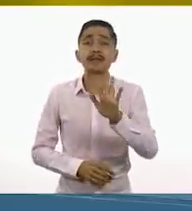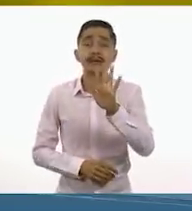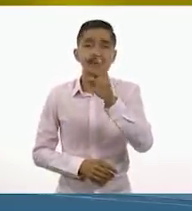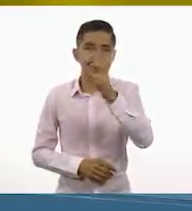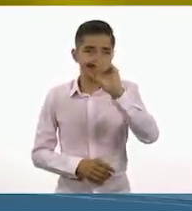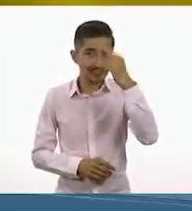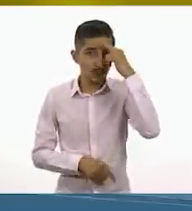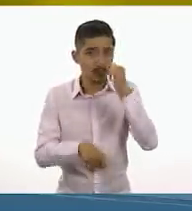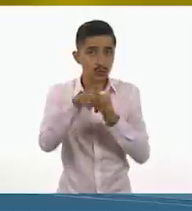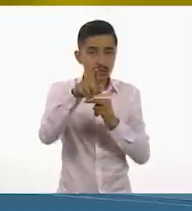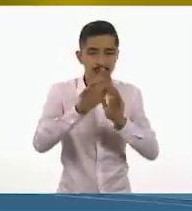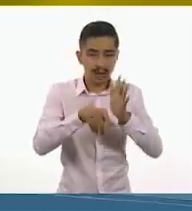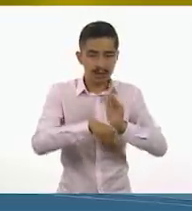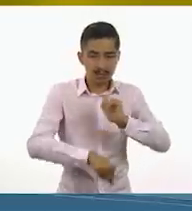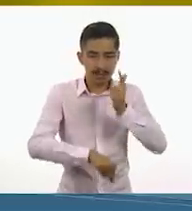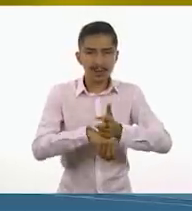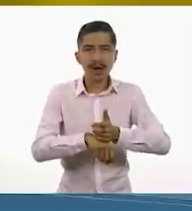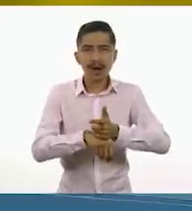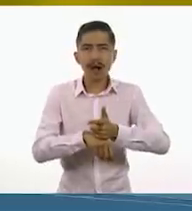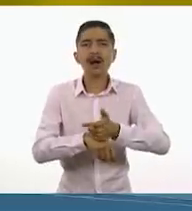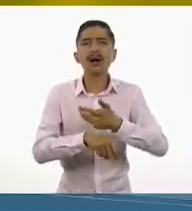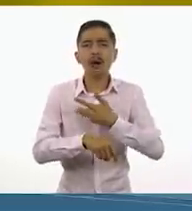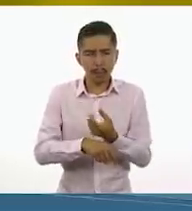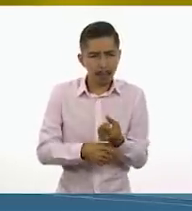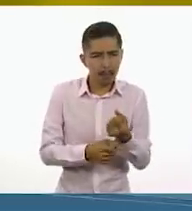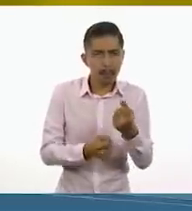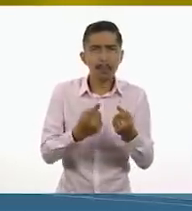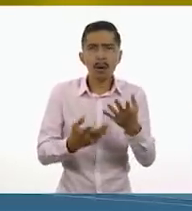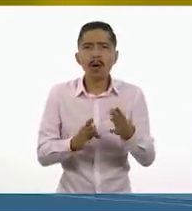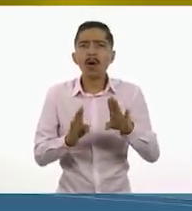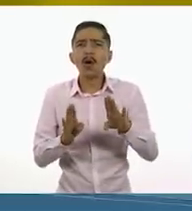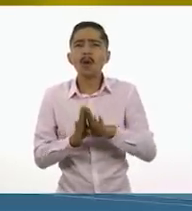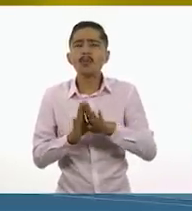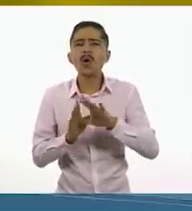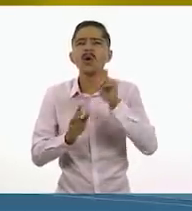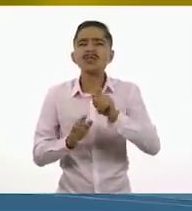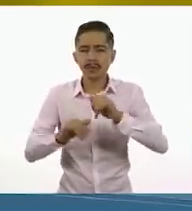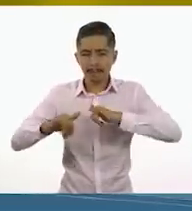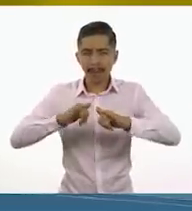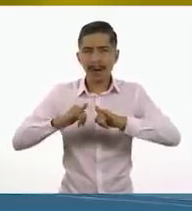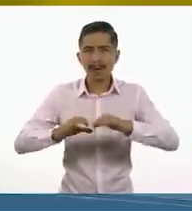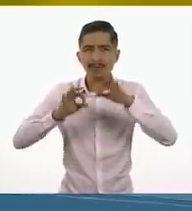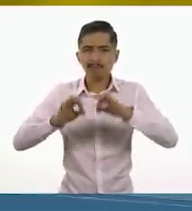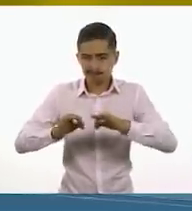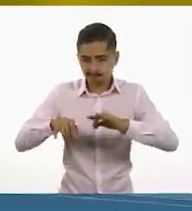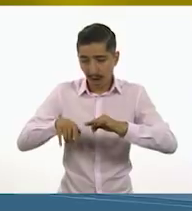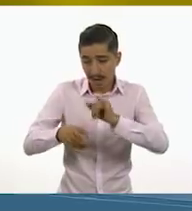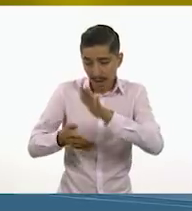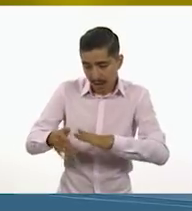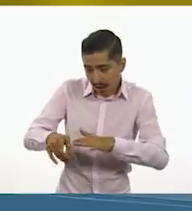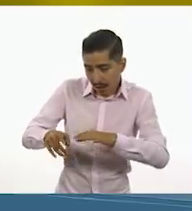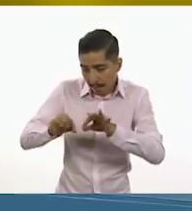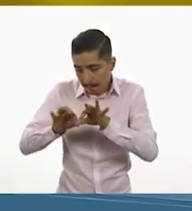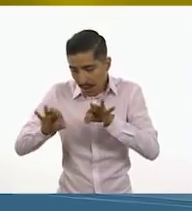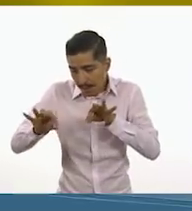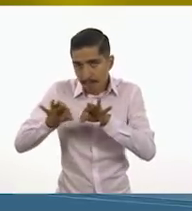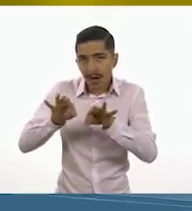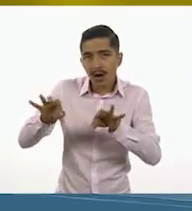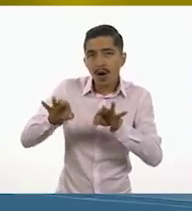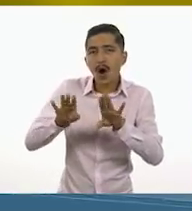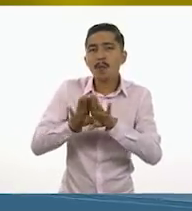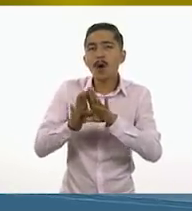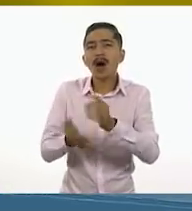si recuerden que hemos identificado algunas maneras en que podemos usar la escala gráfica de los mapas para medir la distancia, ya sea con la ayuda